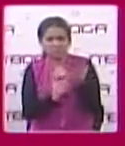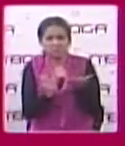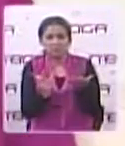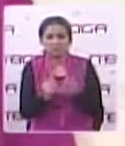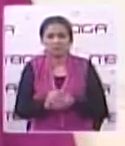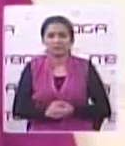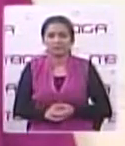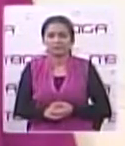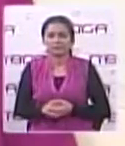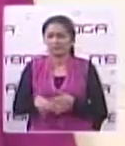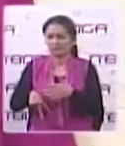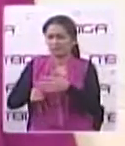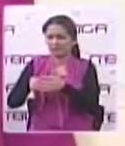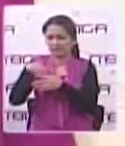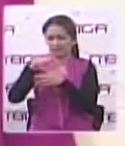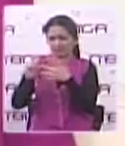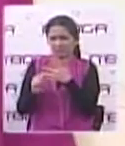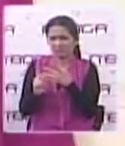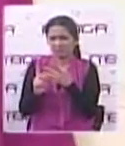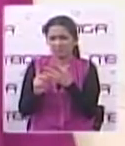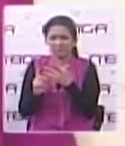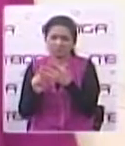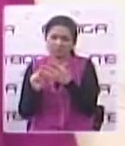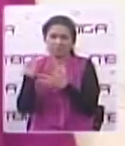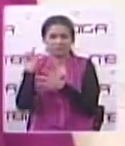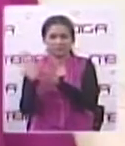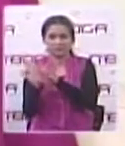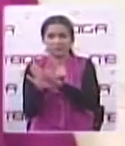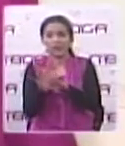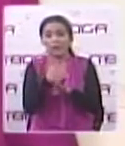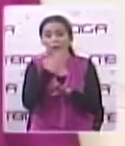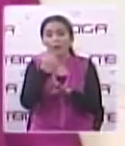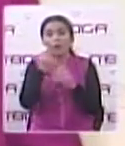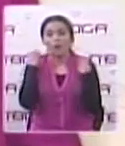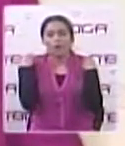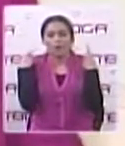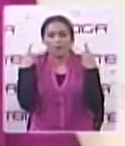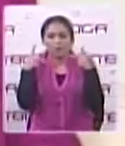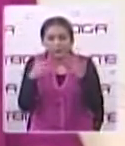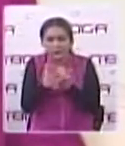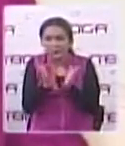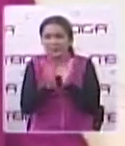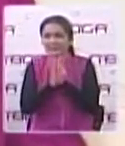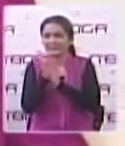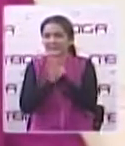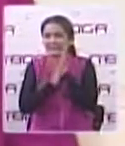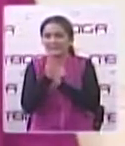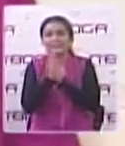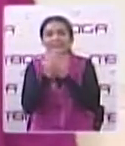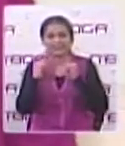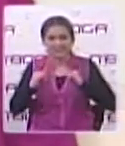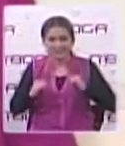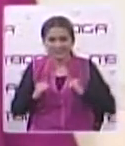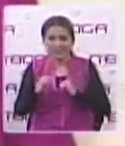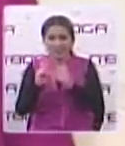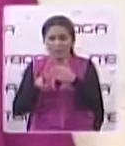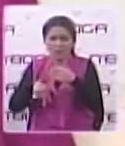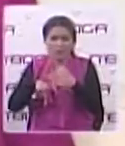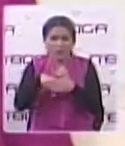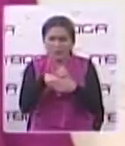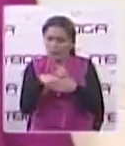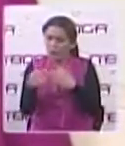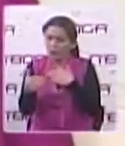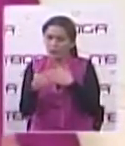más oportunidades que tenemos y muchas barreras que tenemos que superar. Y es que